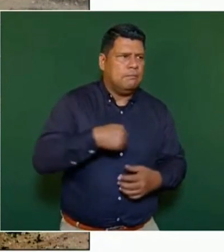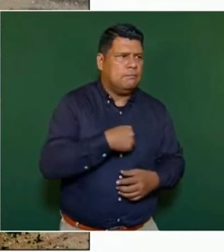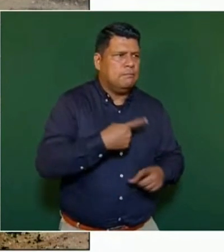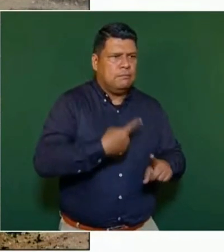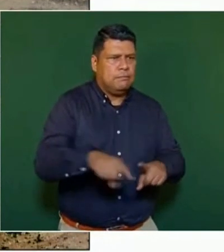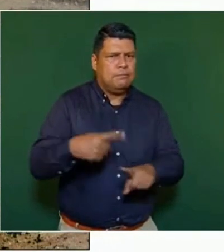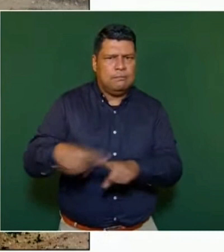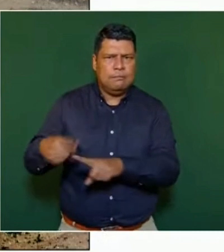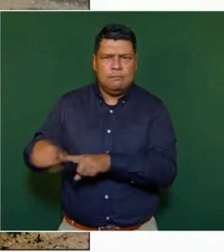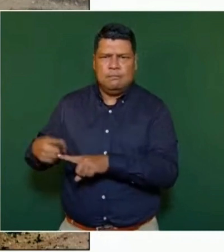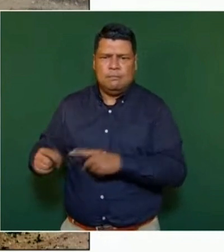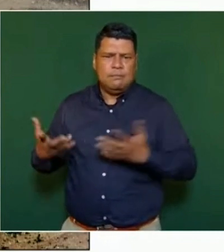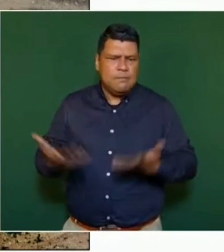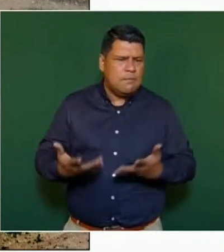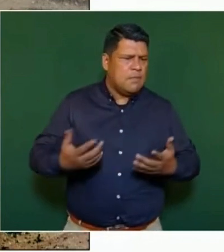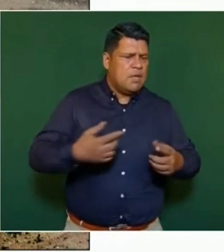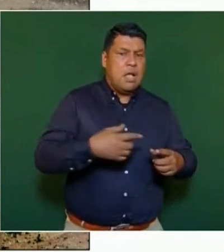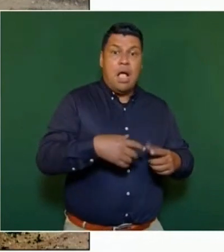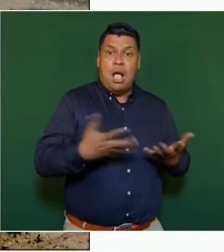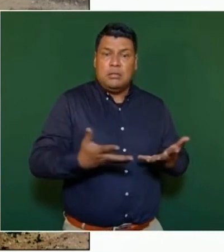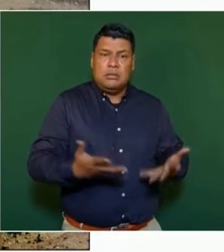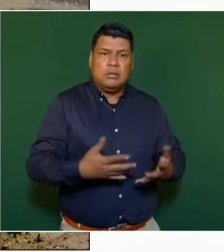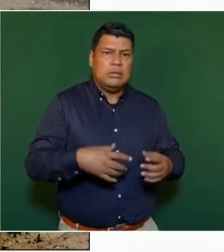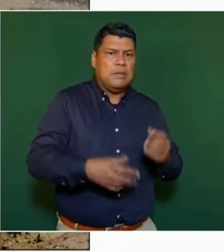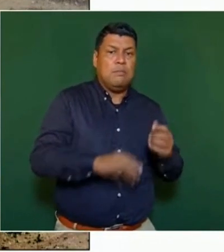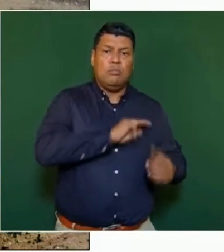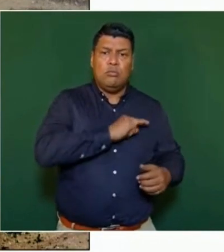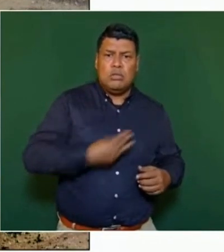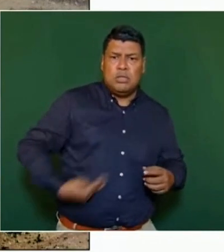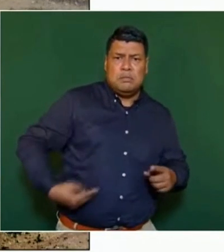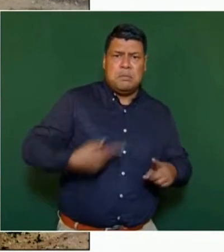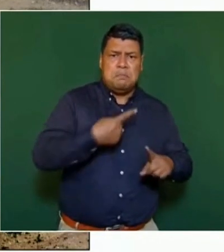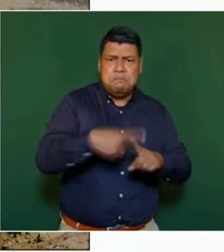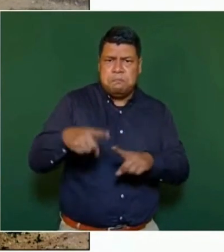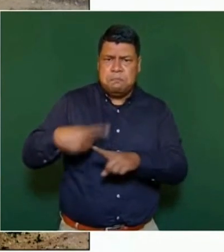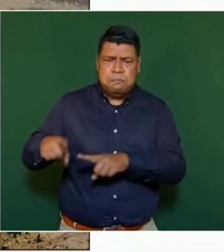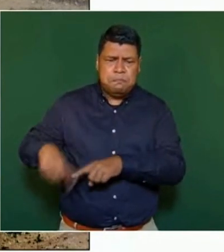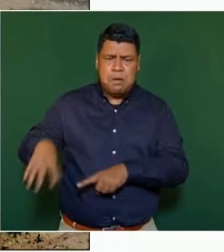que se están implementando en los 9 municipios que le